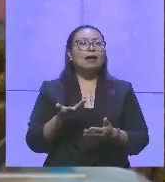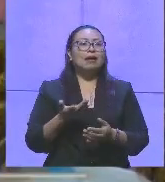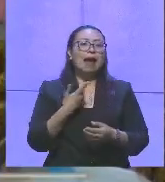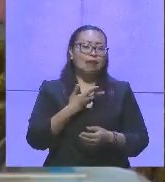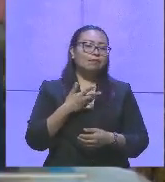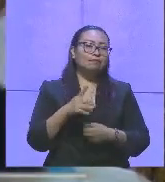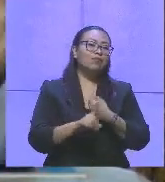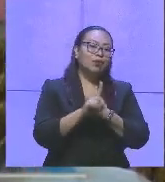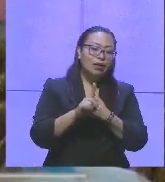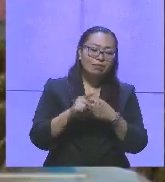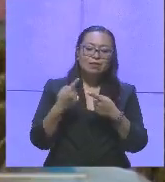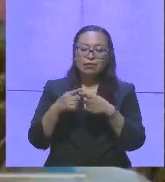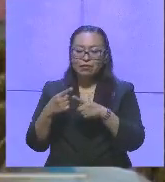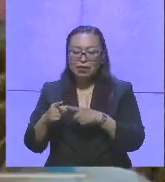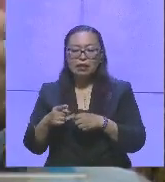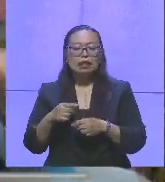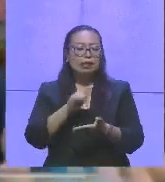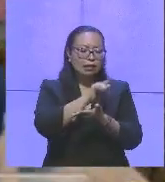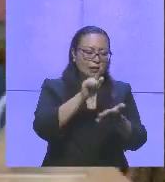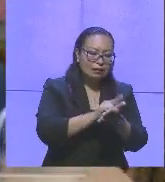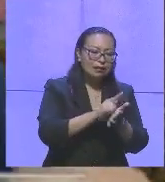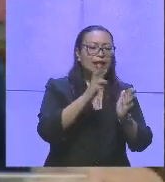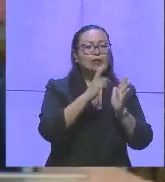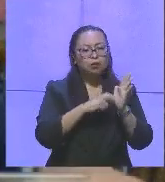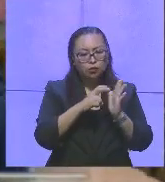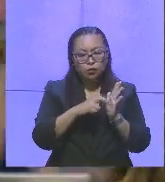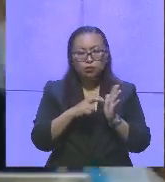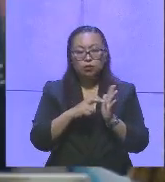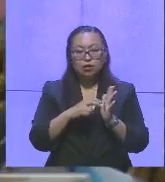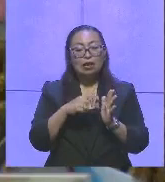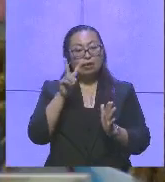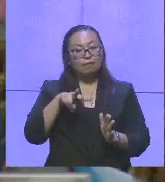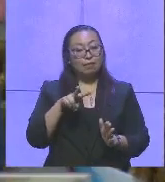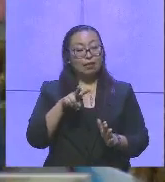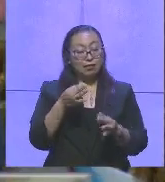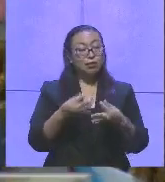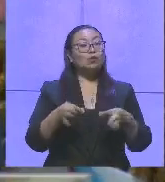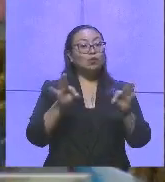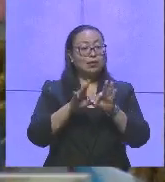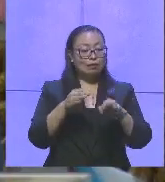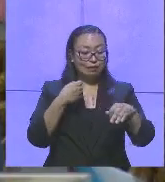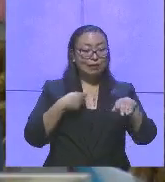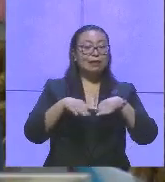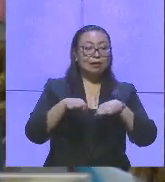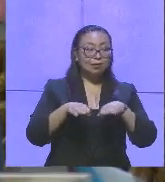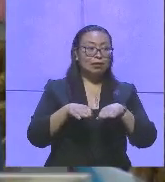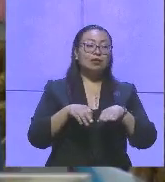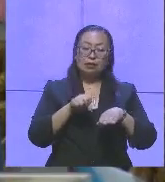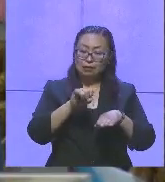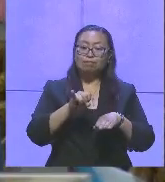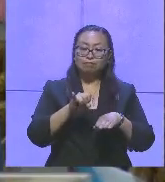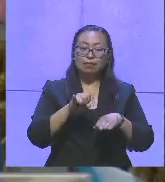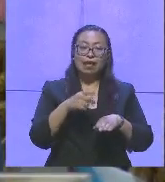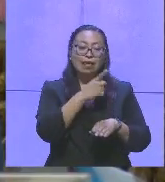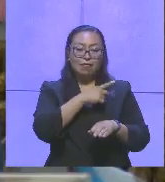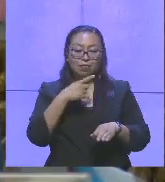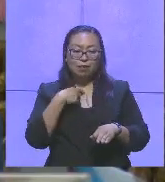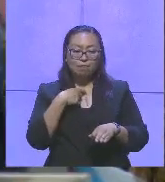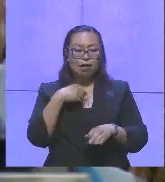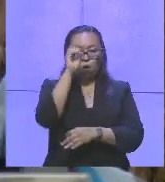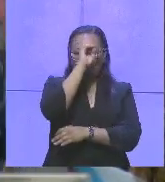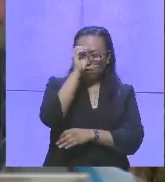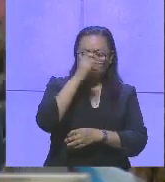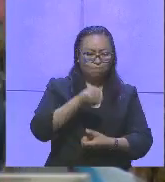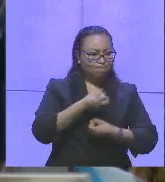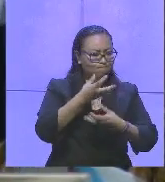de redefiniciones normativas, qué importante es un trabajo que nos ponga, sí, con ojo crítico, con ojo muy